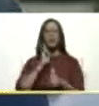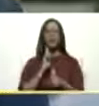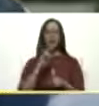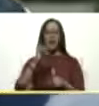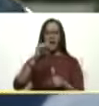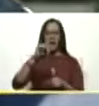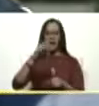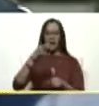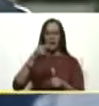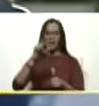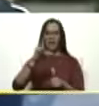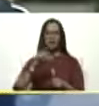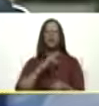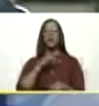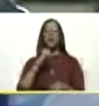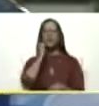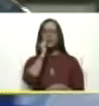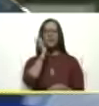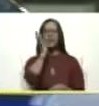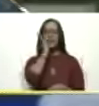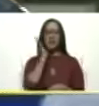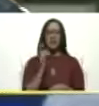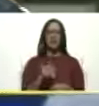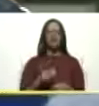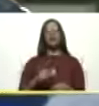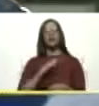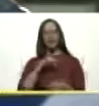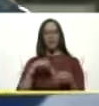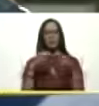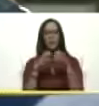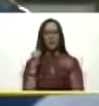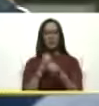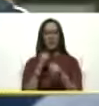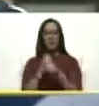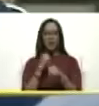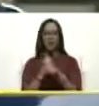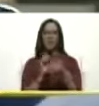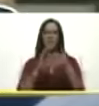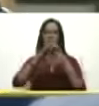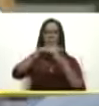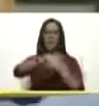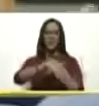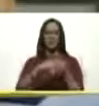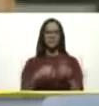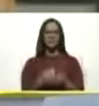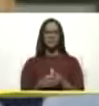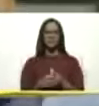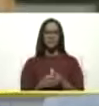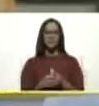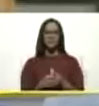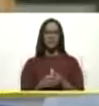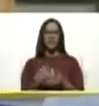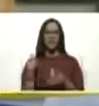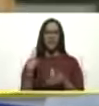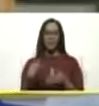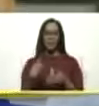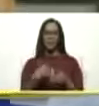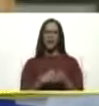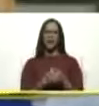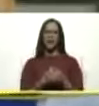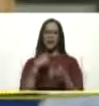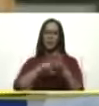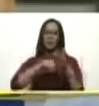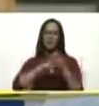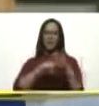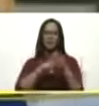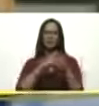nuestra madrina, que fue nuestra compañera de trabajo en el Guri, la primera combatiente, Cilia Flores, bueno, y a